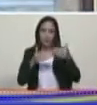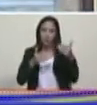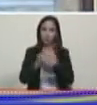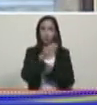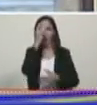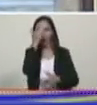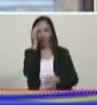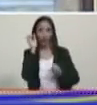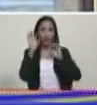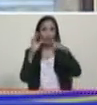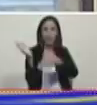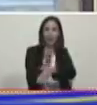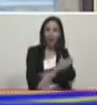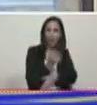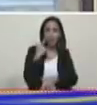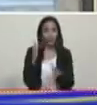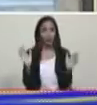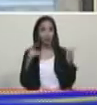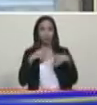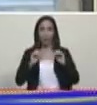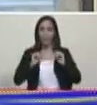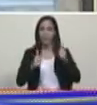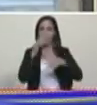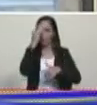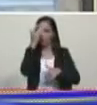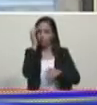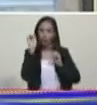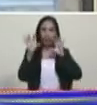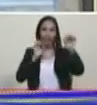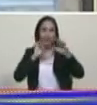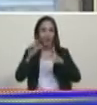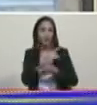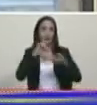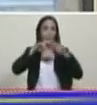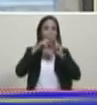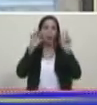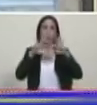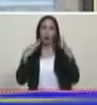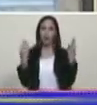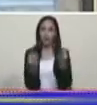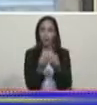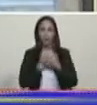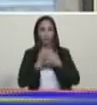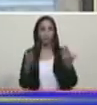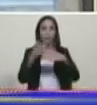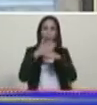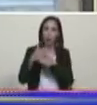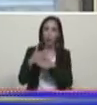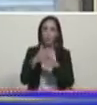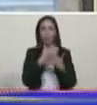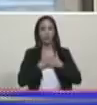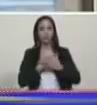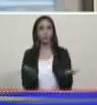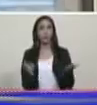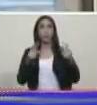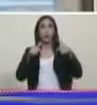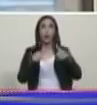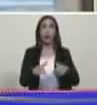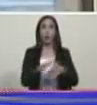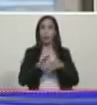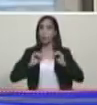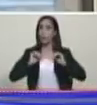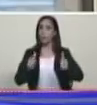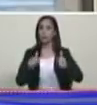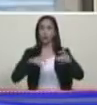Carnaval adelantado, necesario para el disfrute, para la paz, para la familia, para el compartir. Voy a proceder empezando